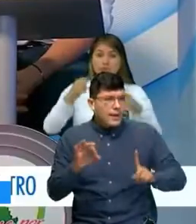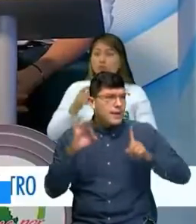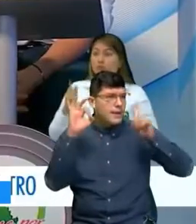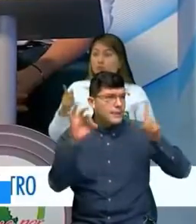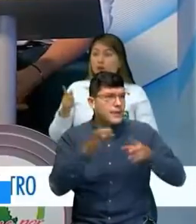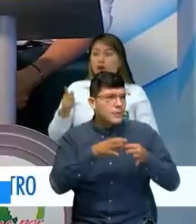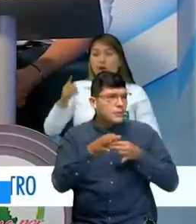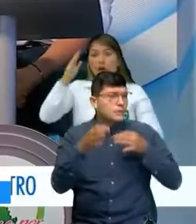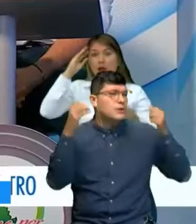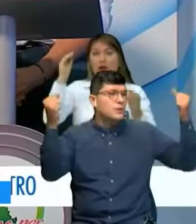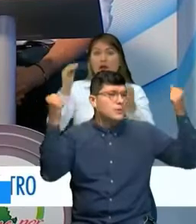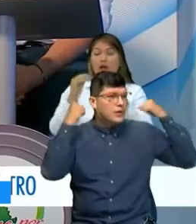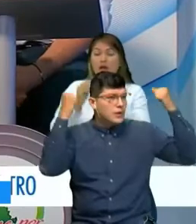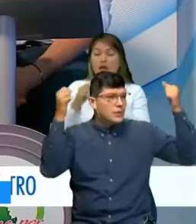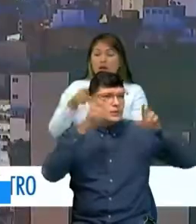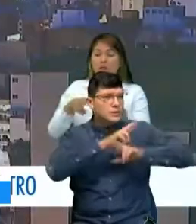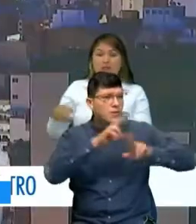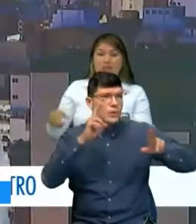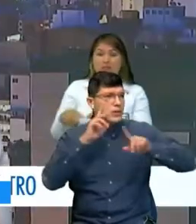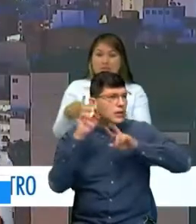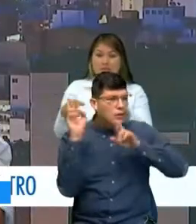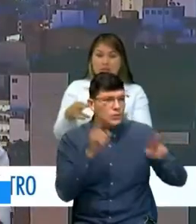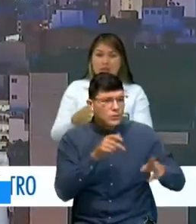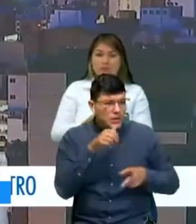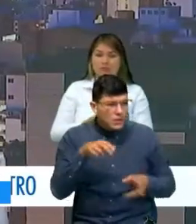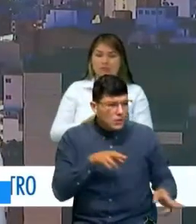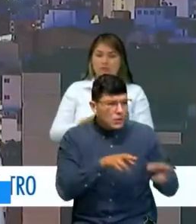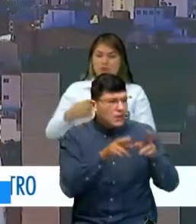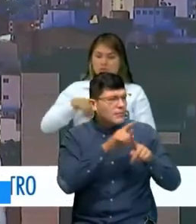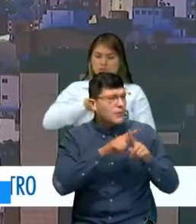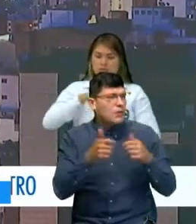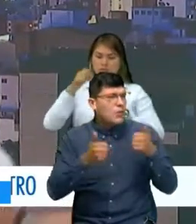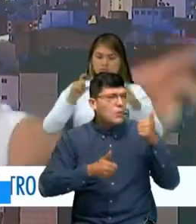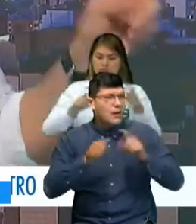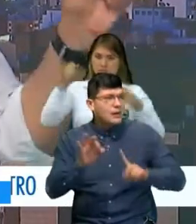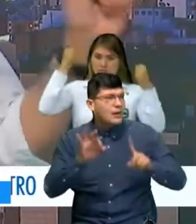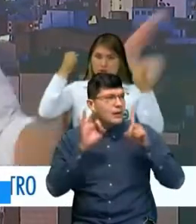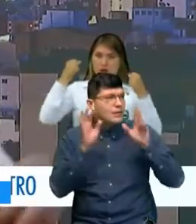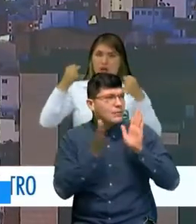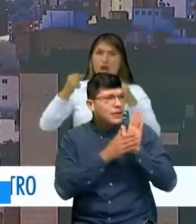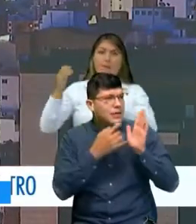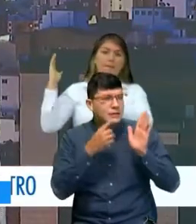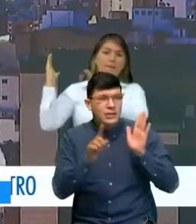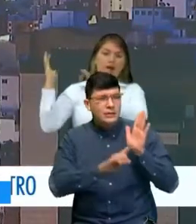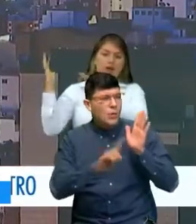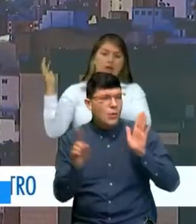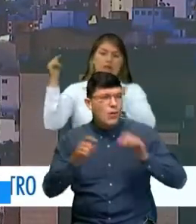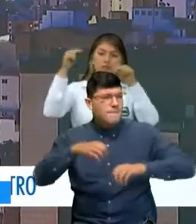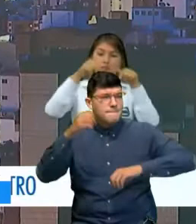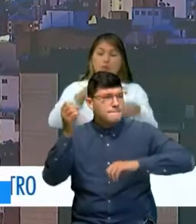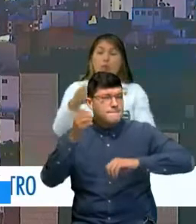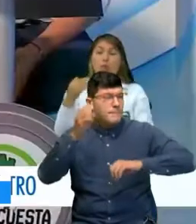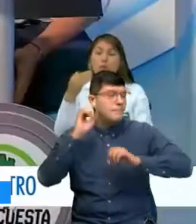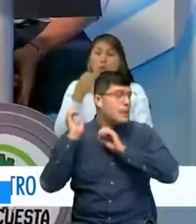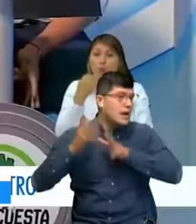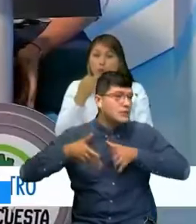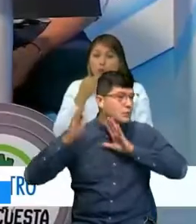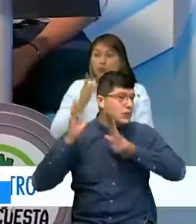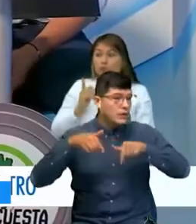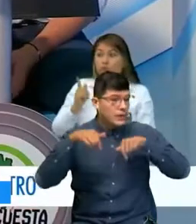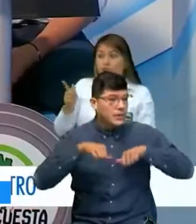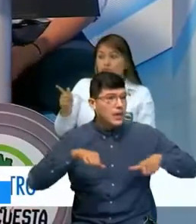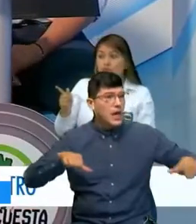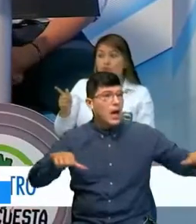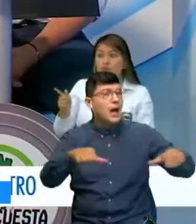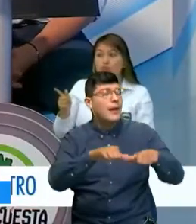no se concesionen los ríos qué garantías tenemos los piedecuestanos de que no se traiga el basurero cuando usted